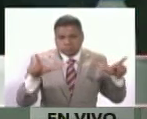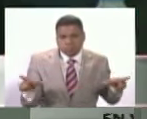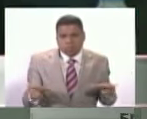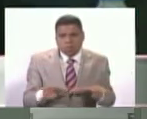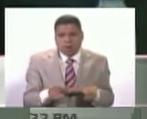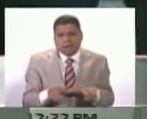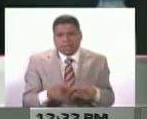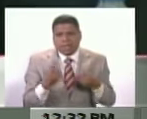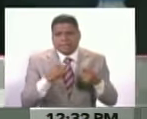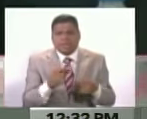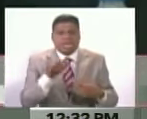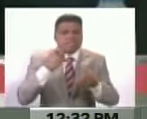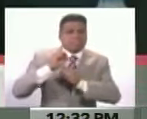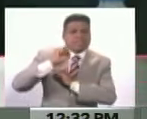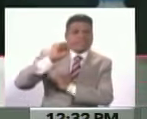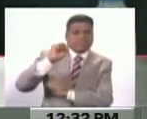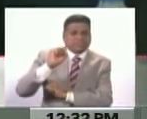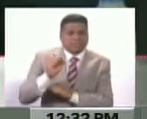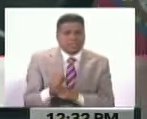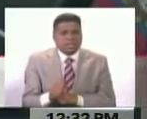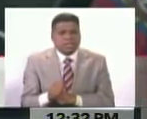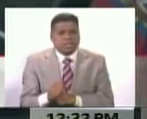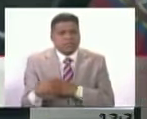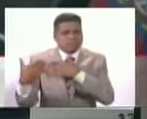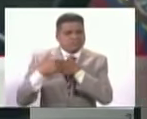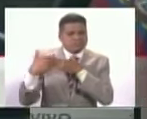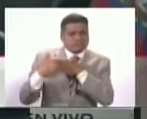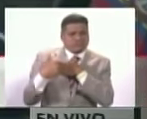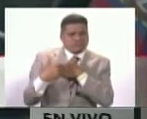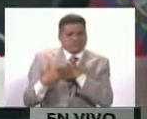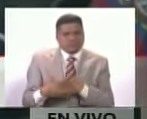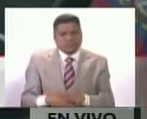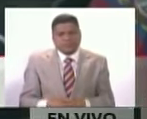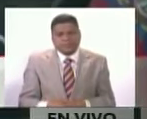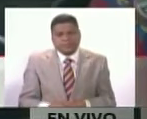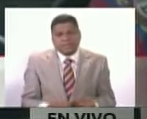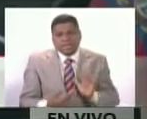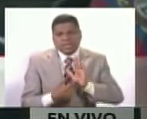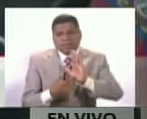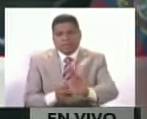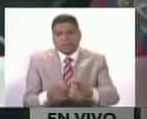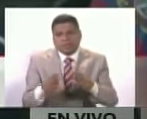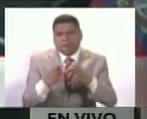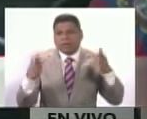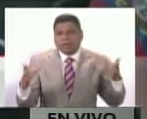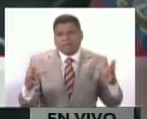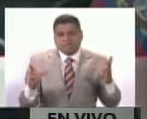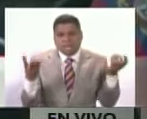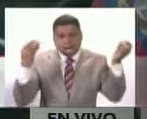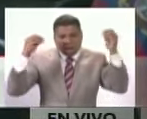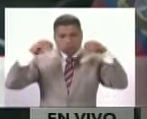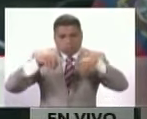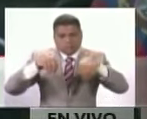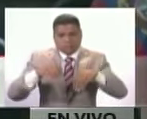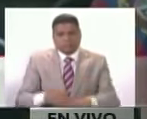defender frente a las amenazas que representan los grandes acuerdos,